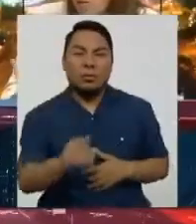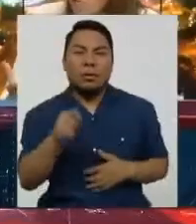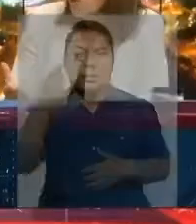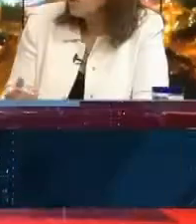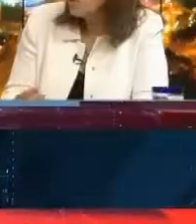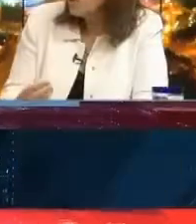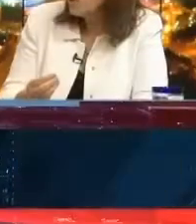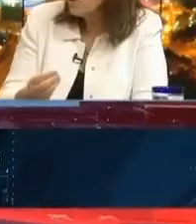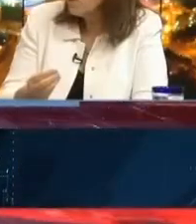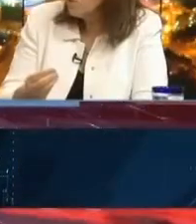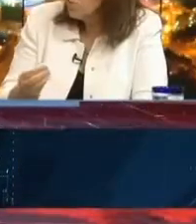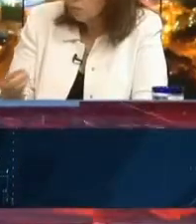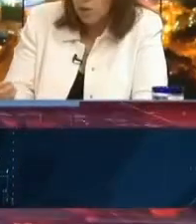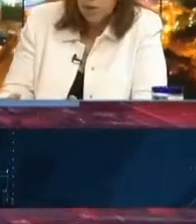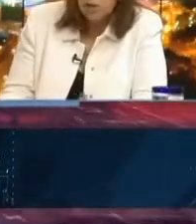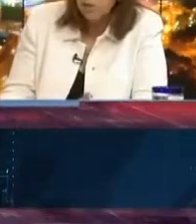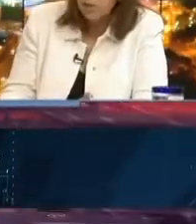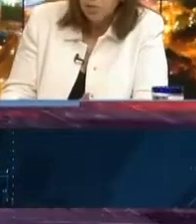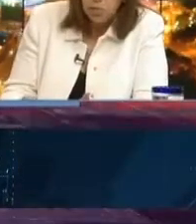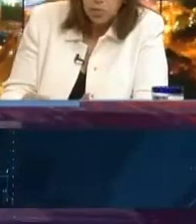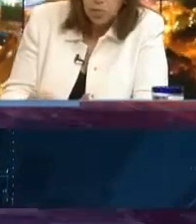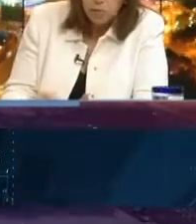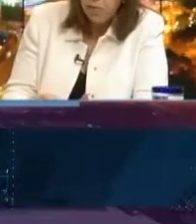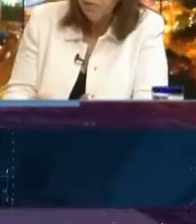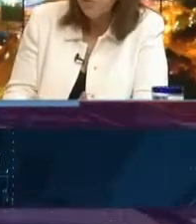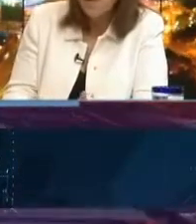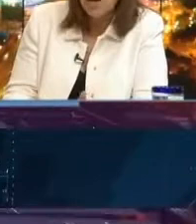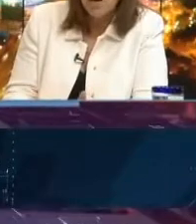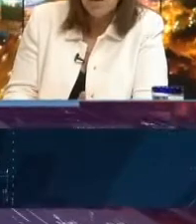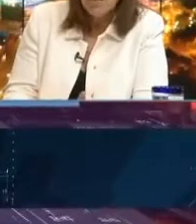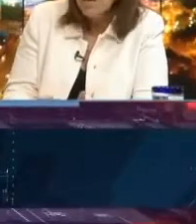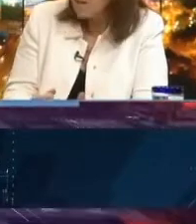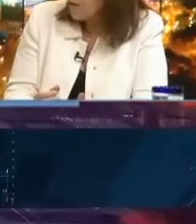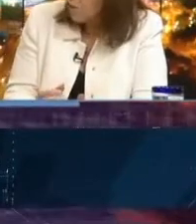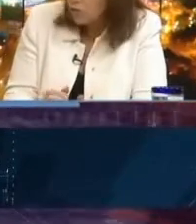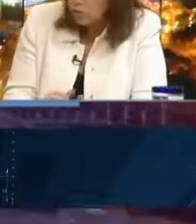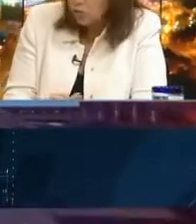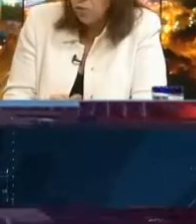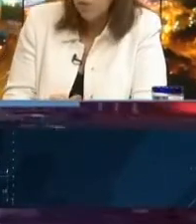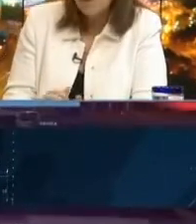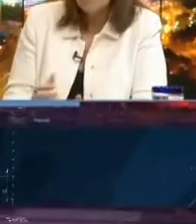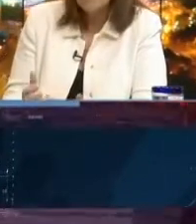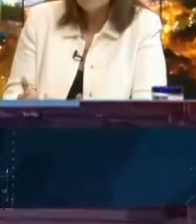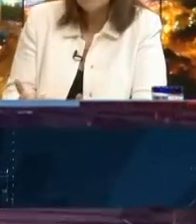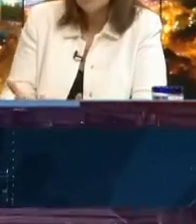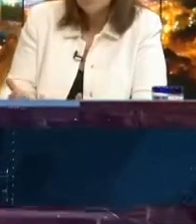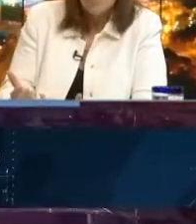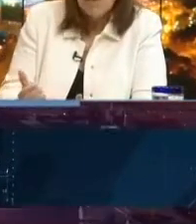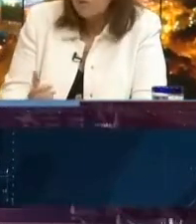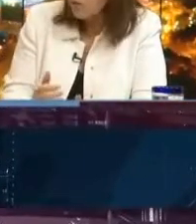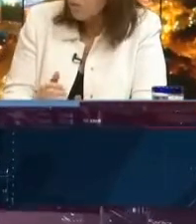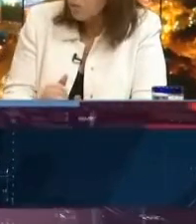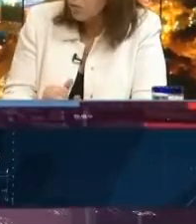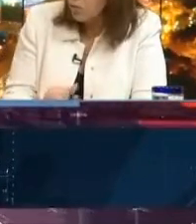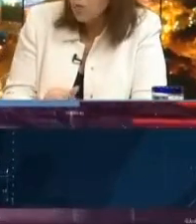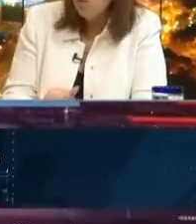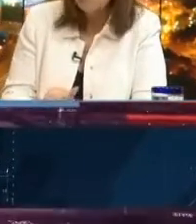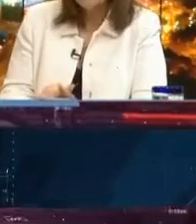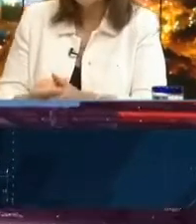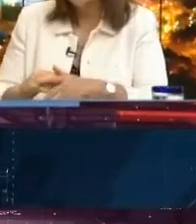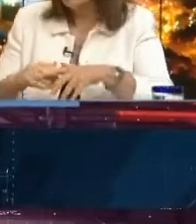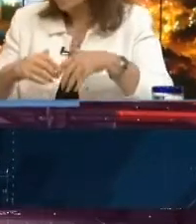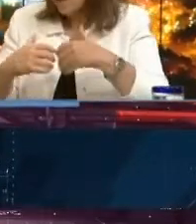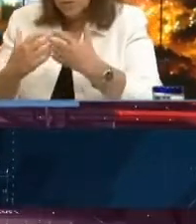de una reforma política importante eliminación del voto preferencial renovación de los partidos financiamiento